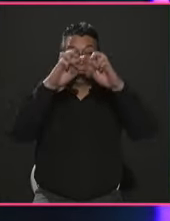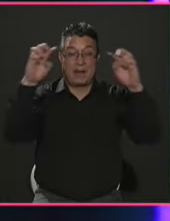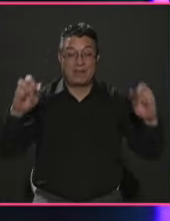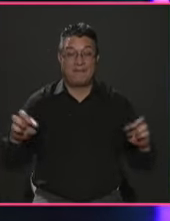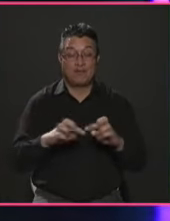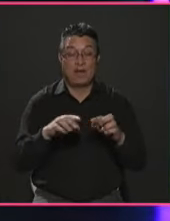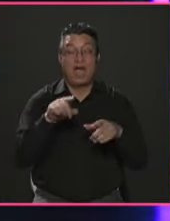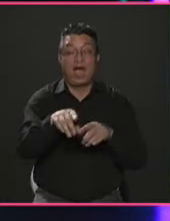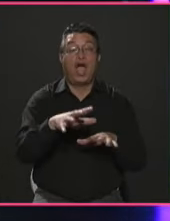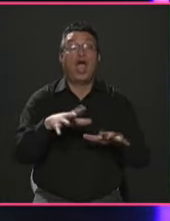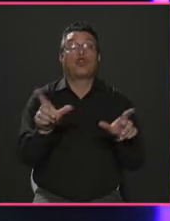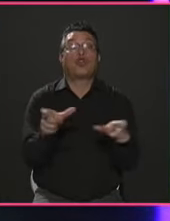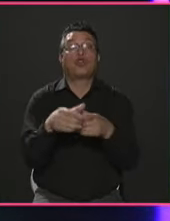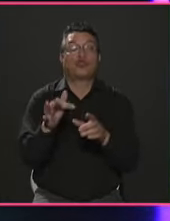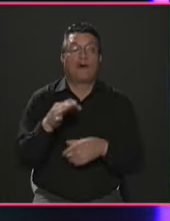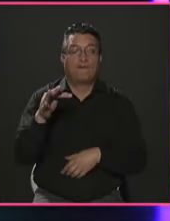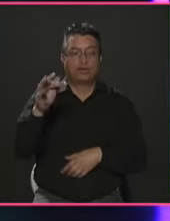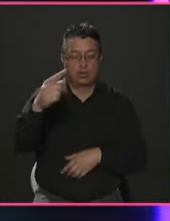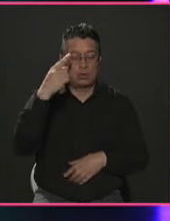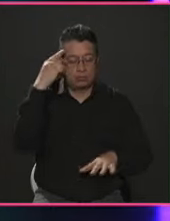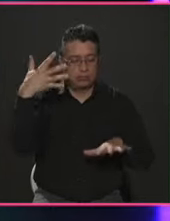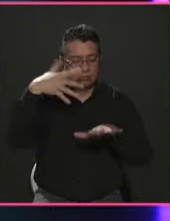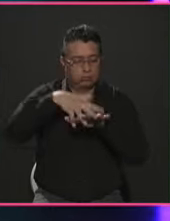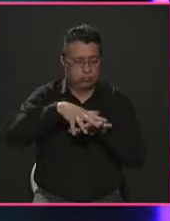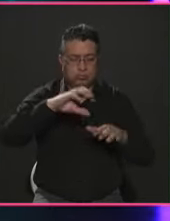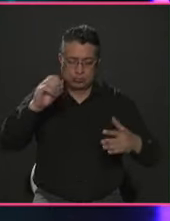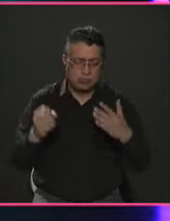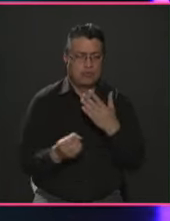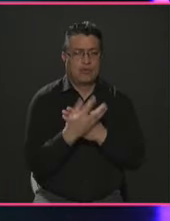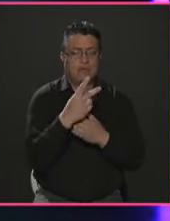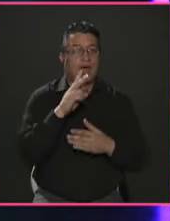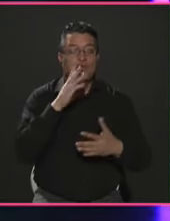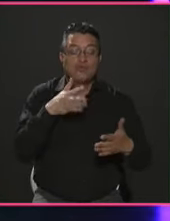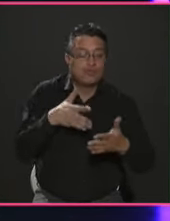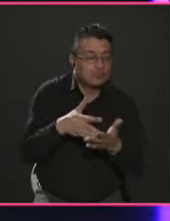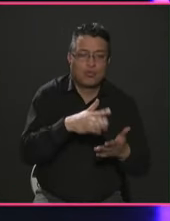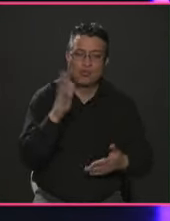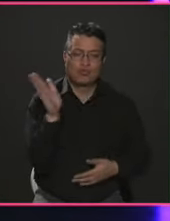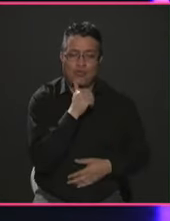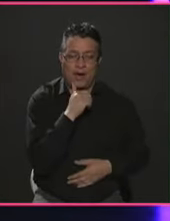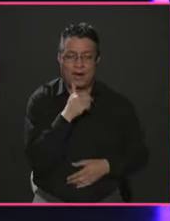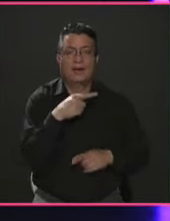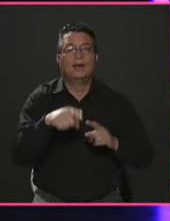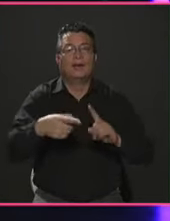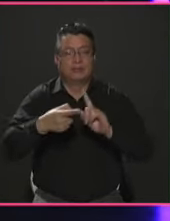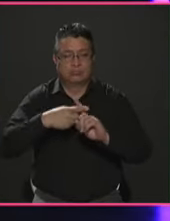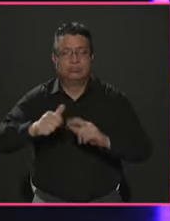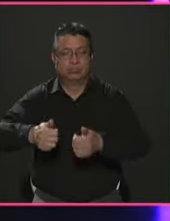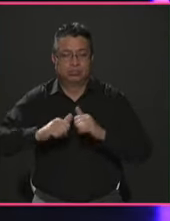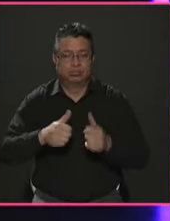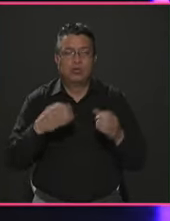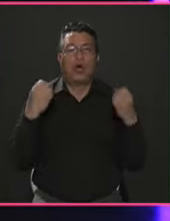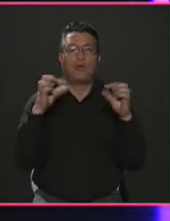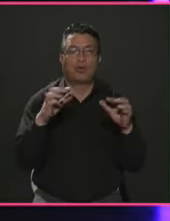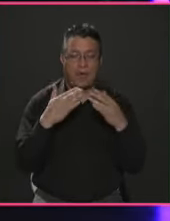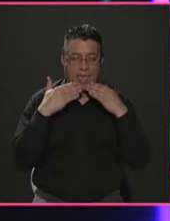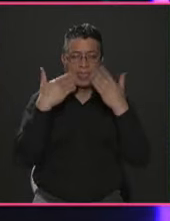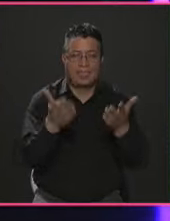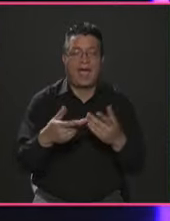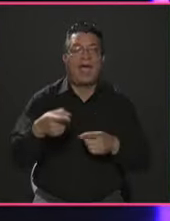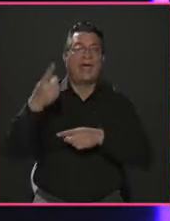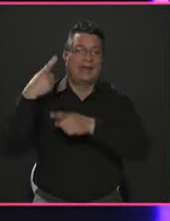fomenta una reflexión integral vanguardista y sin límite en torno a los retos y oportunidades que plantea la